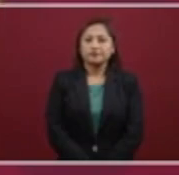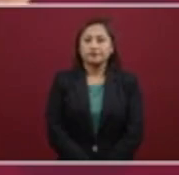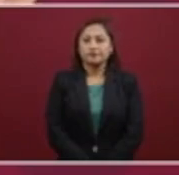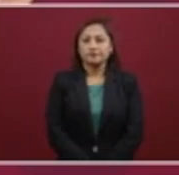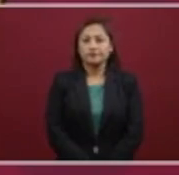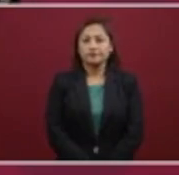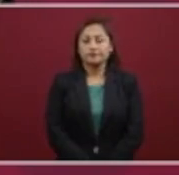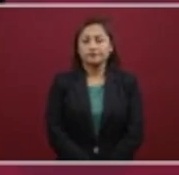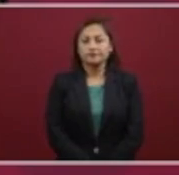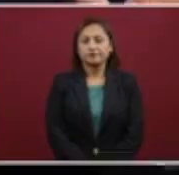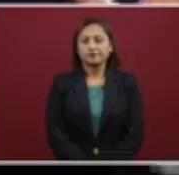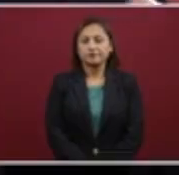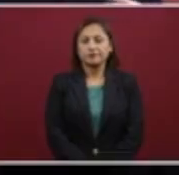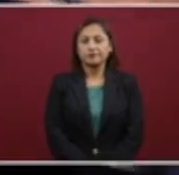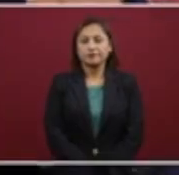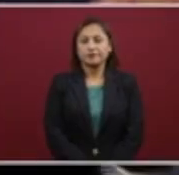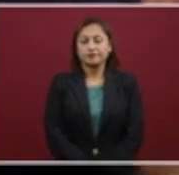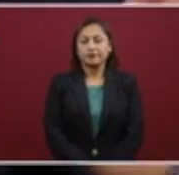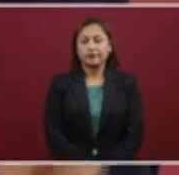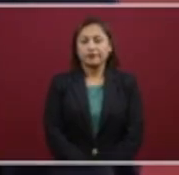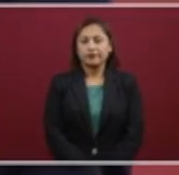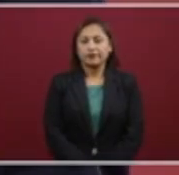Y se vuelve uno